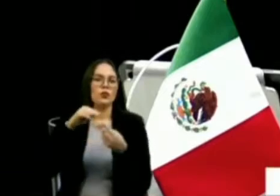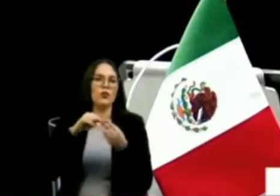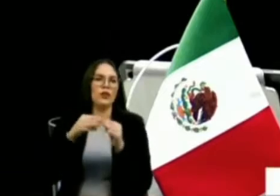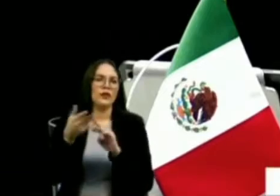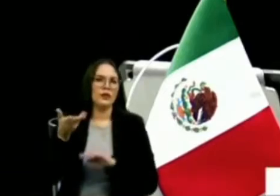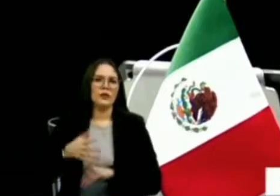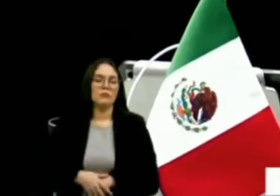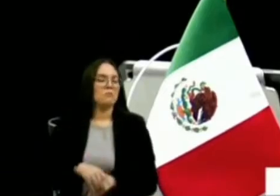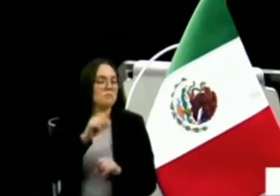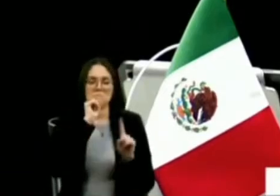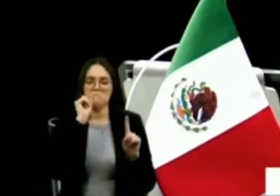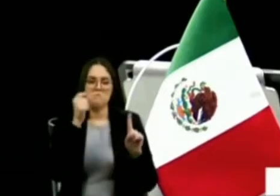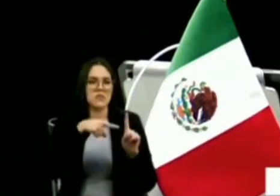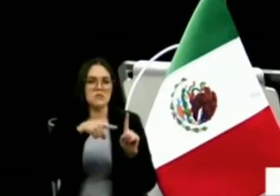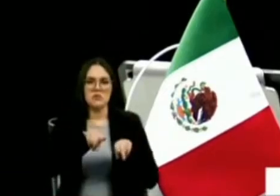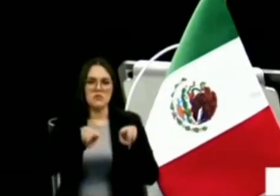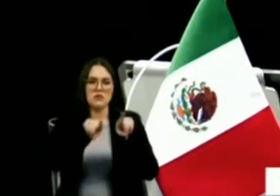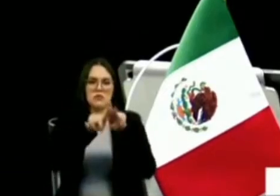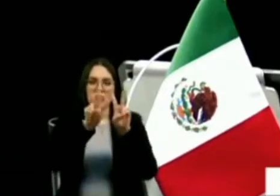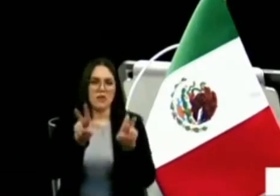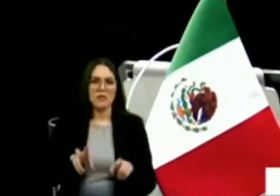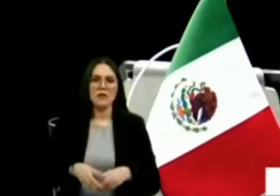mismo tema, presidente. Adelante, senador.